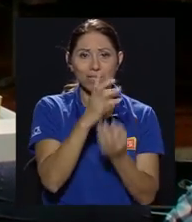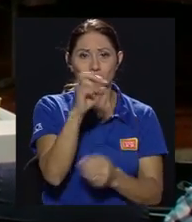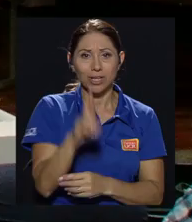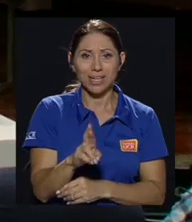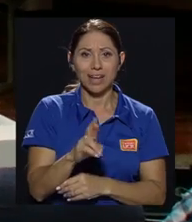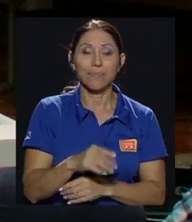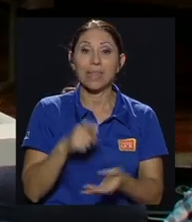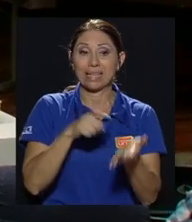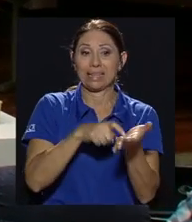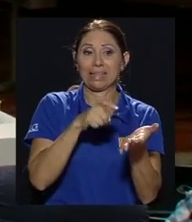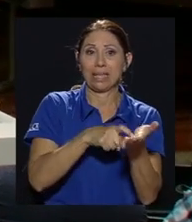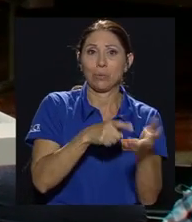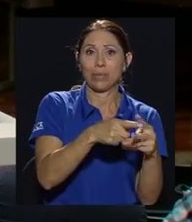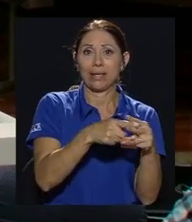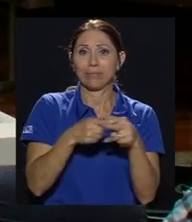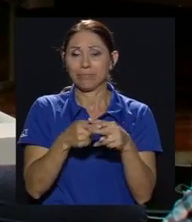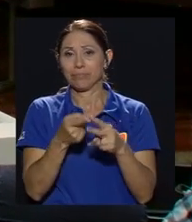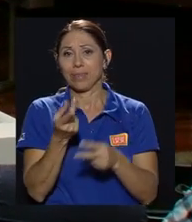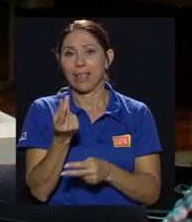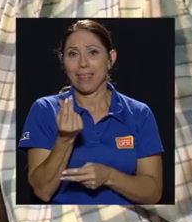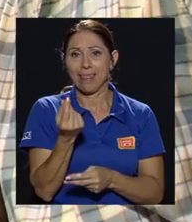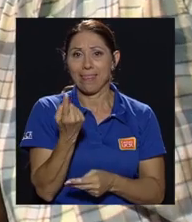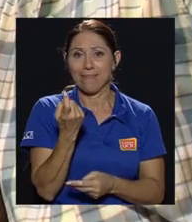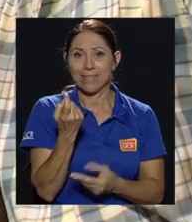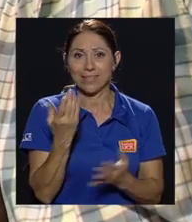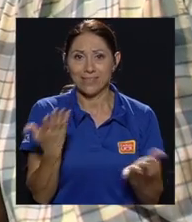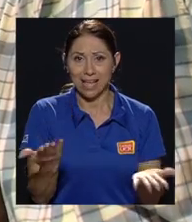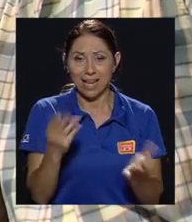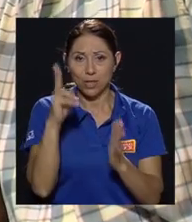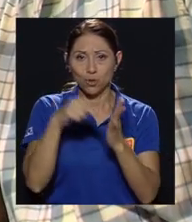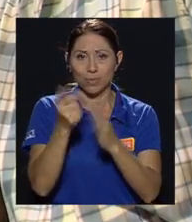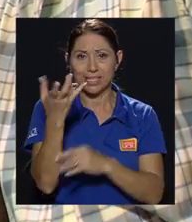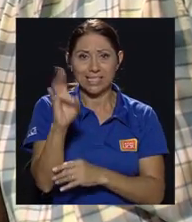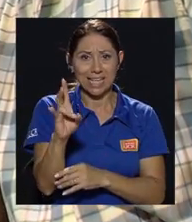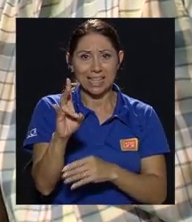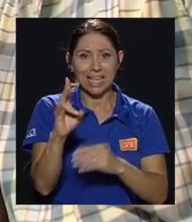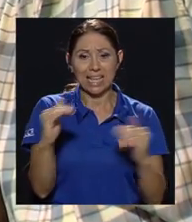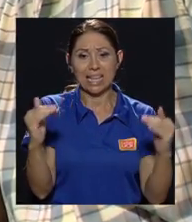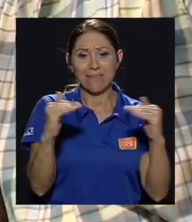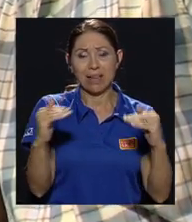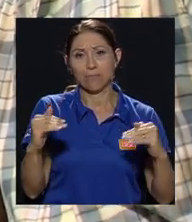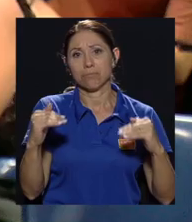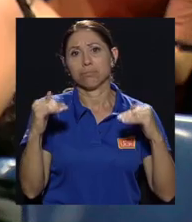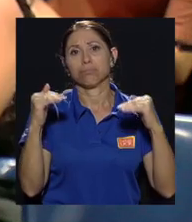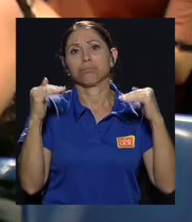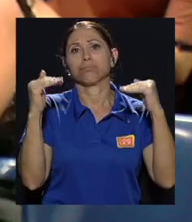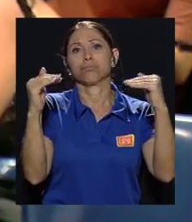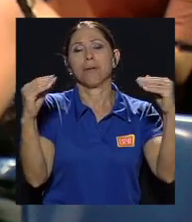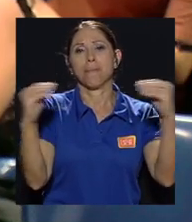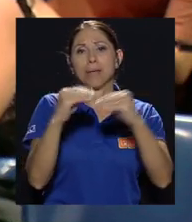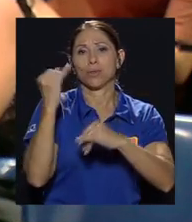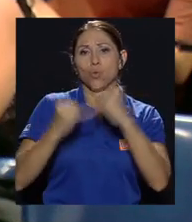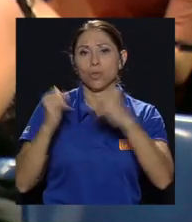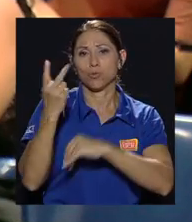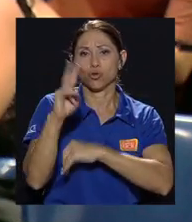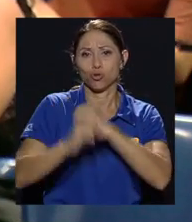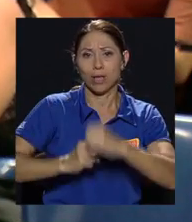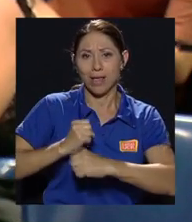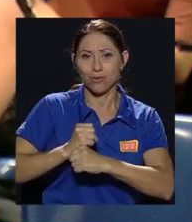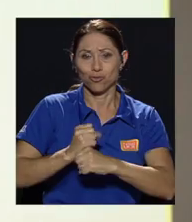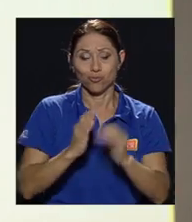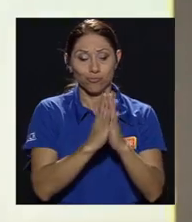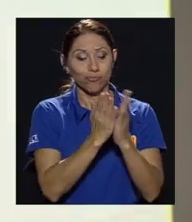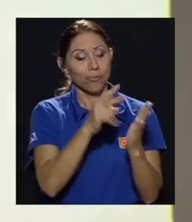El déficit fiscal en el 2017 alcanzó uno de los niveles más altos en los últimos 12 años. El informe señaló que